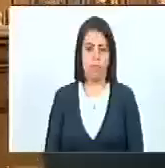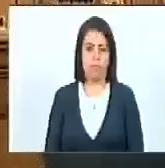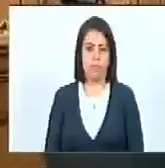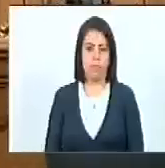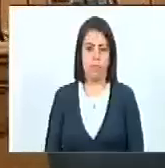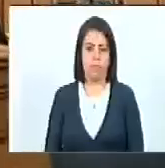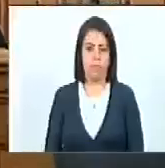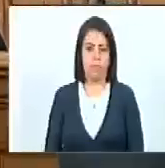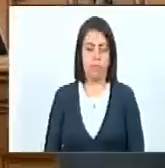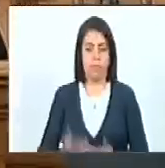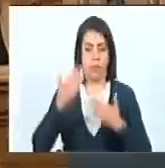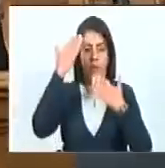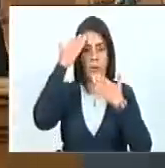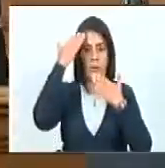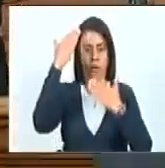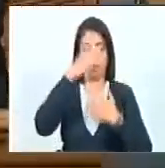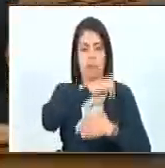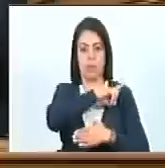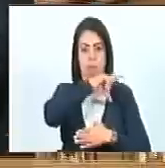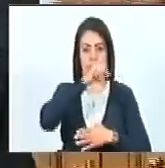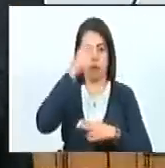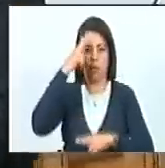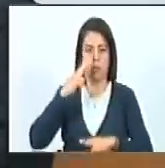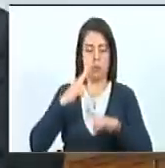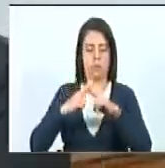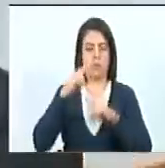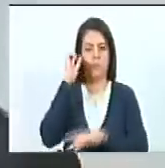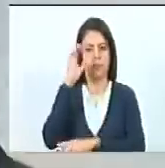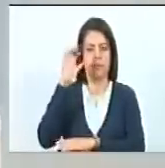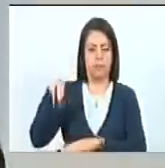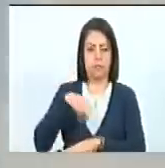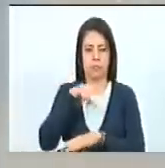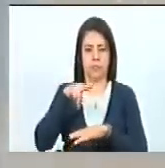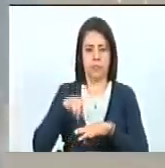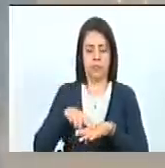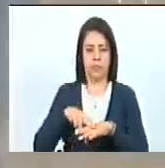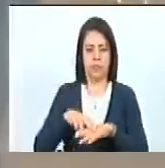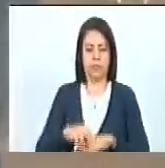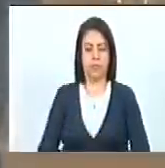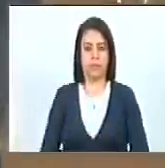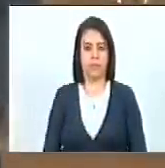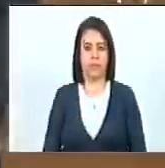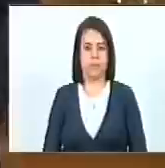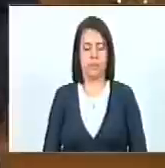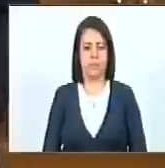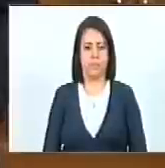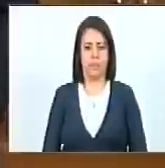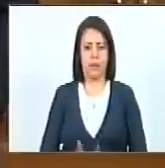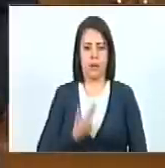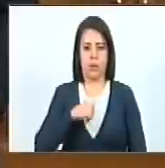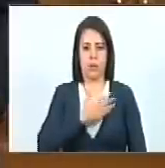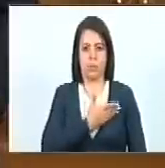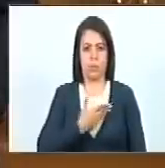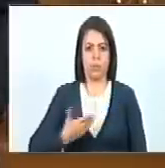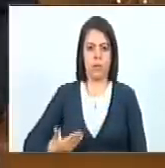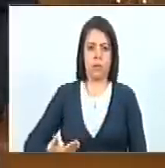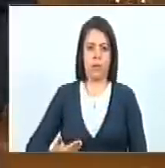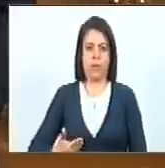Saludar a la Junta Directiva de esta Honorable Asamblea Nacional, a nuestro